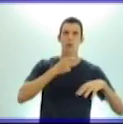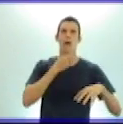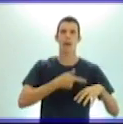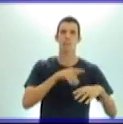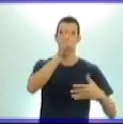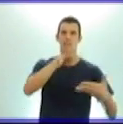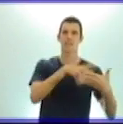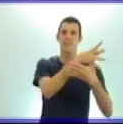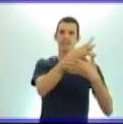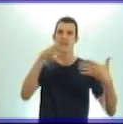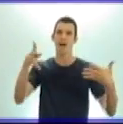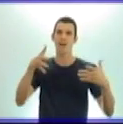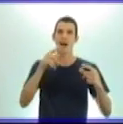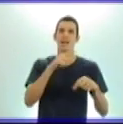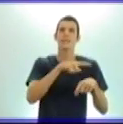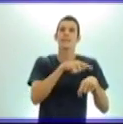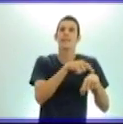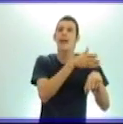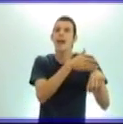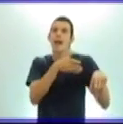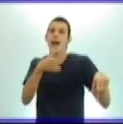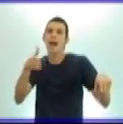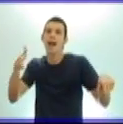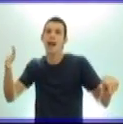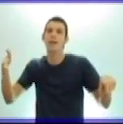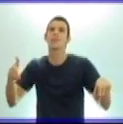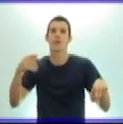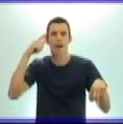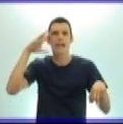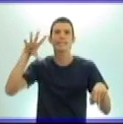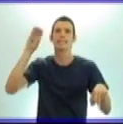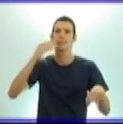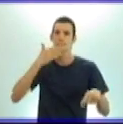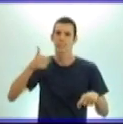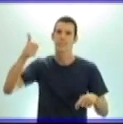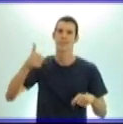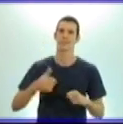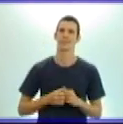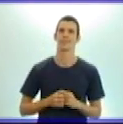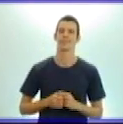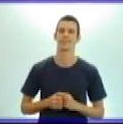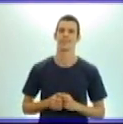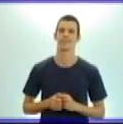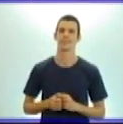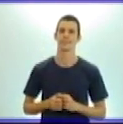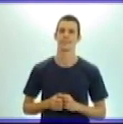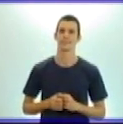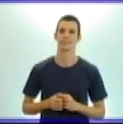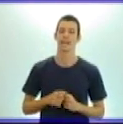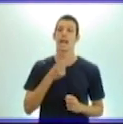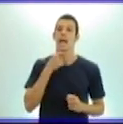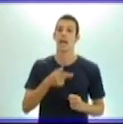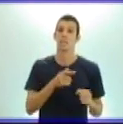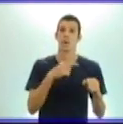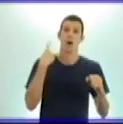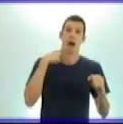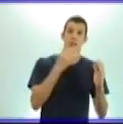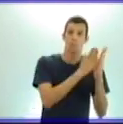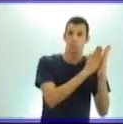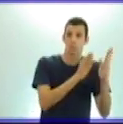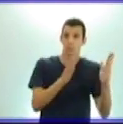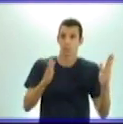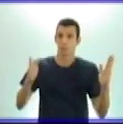cronológicas donde tengas que identificar o las figuras históricas o